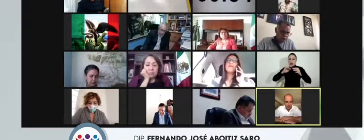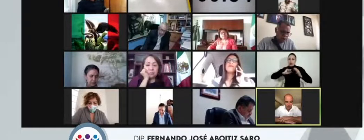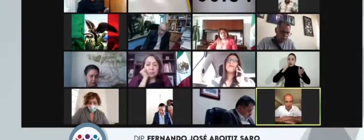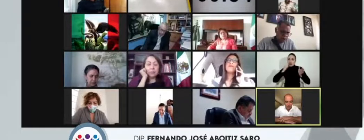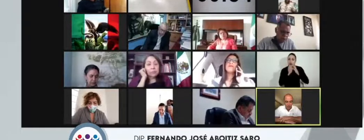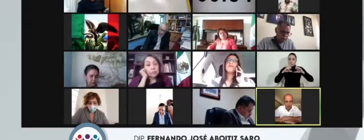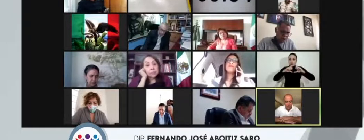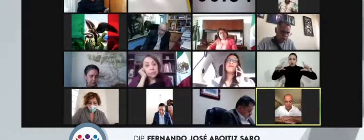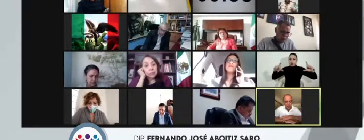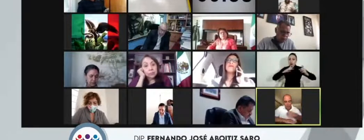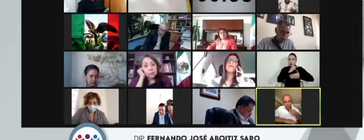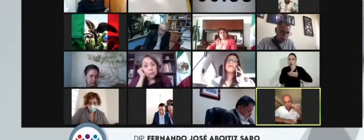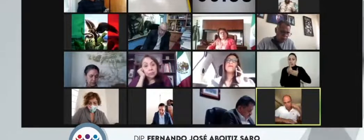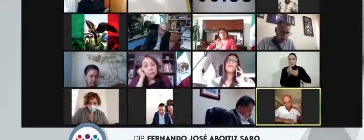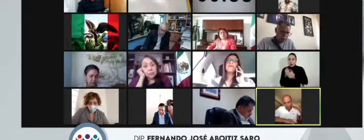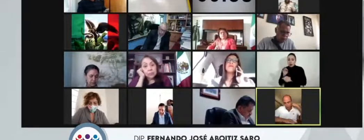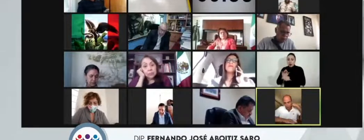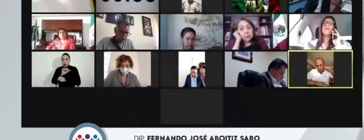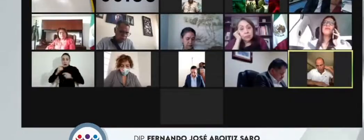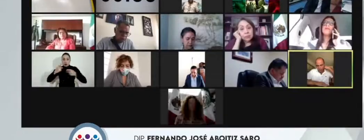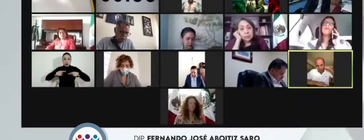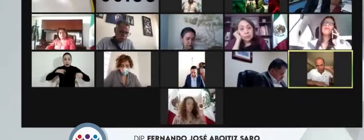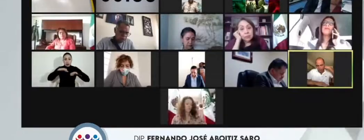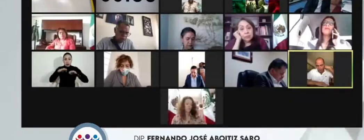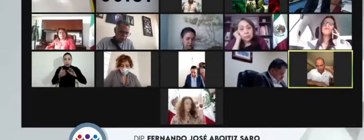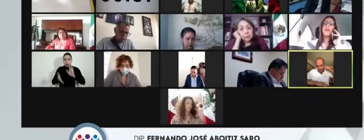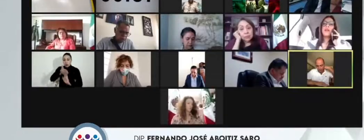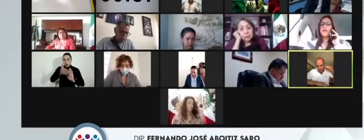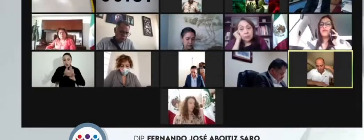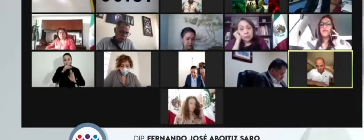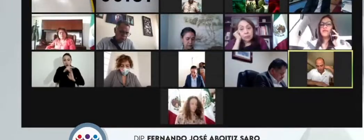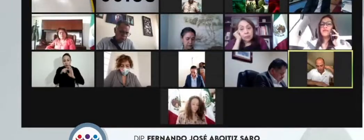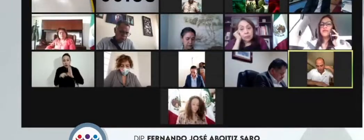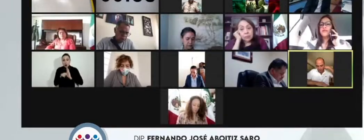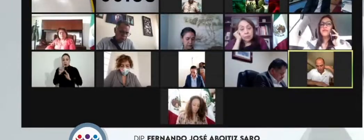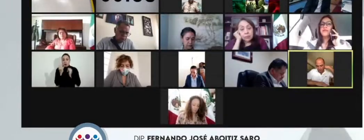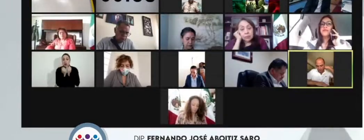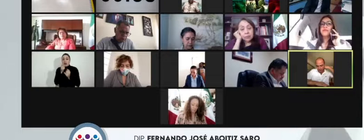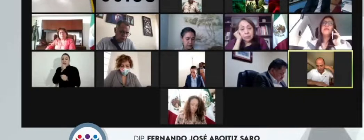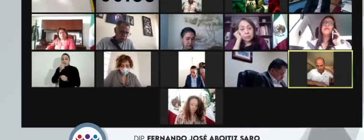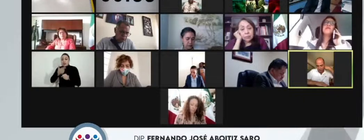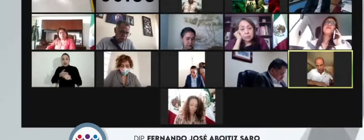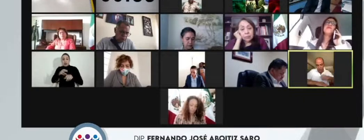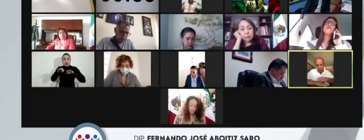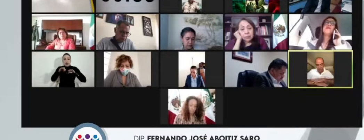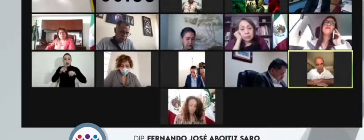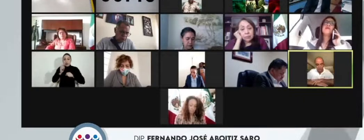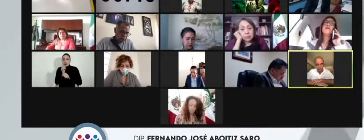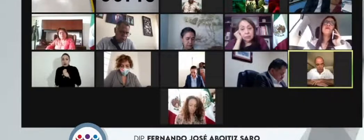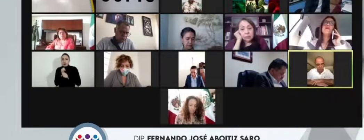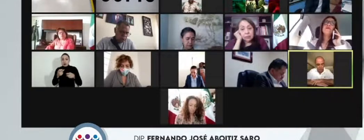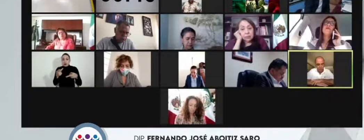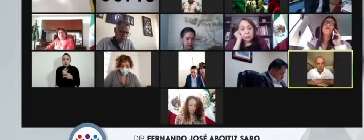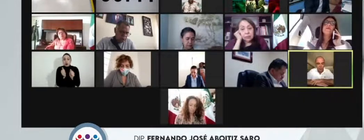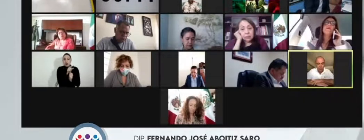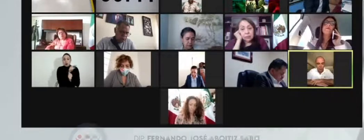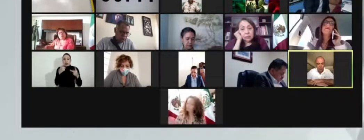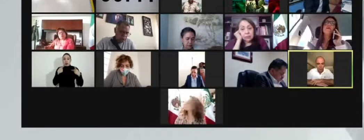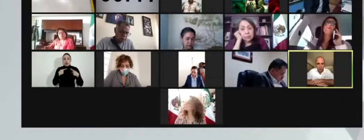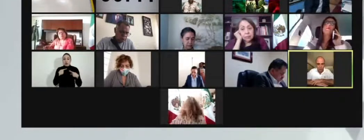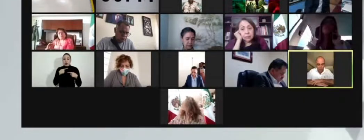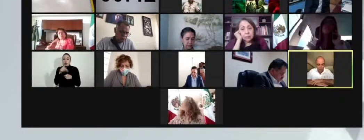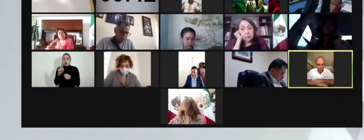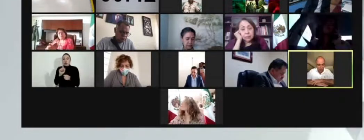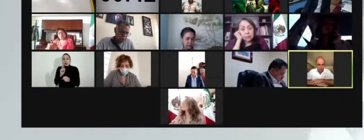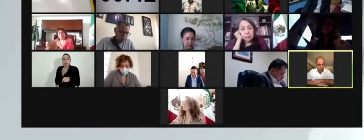que exige la normativa de construcción de la ciudad, y a la Secretaría del Trabajo y Fomento al Empleo investigue las condiciones laborales de los trabajadores de la construcción de dicha